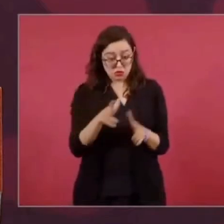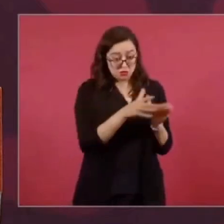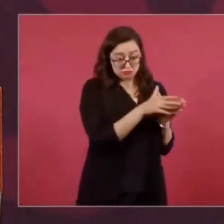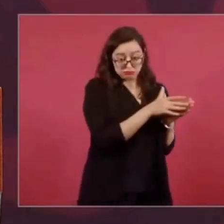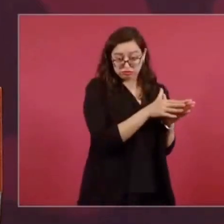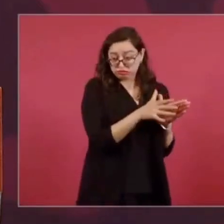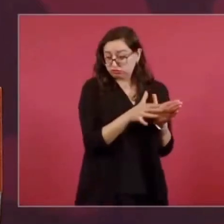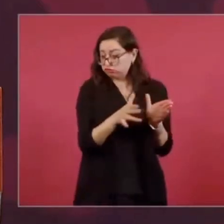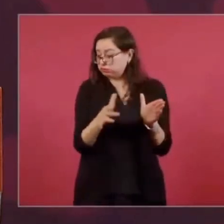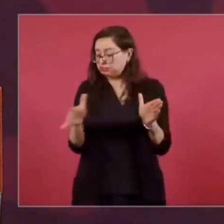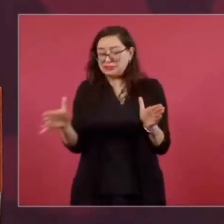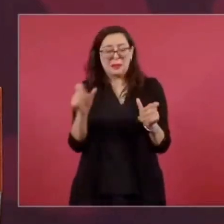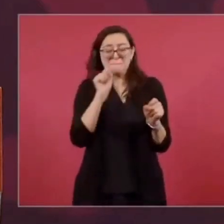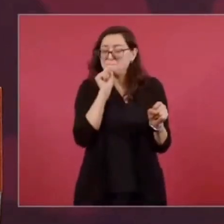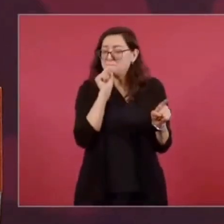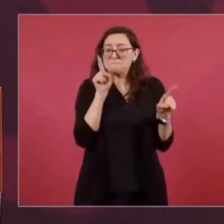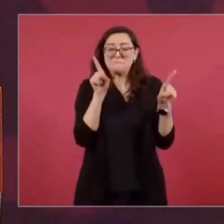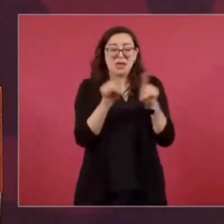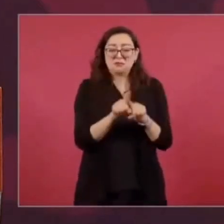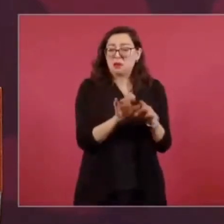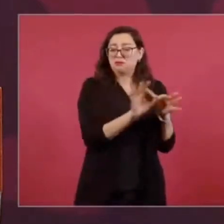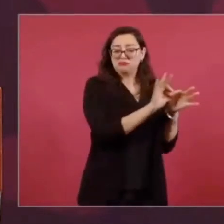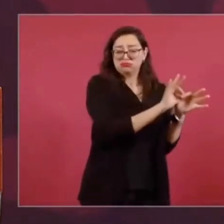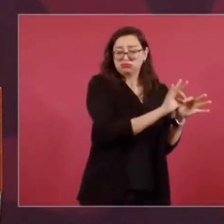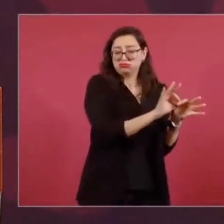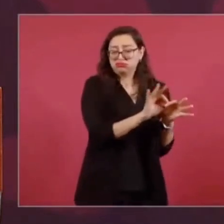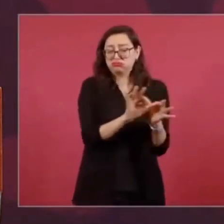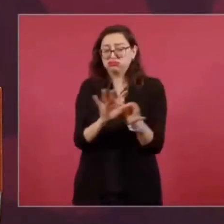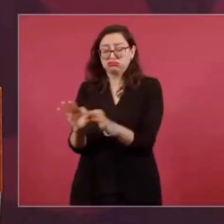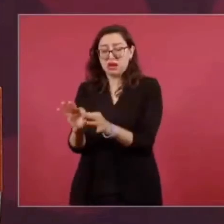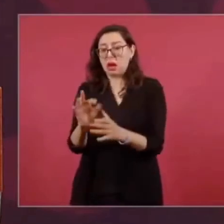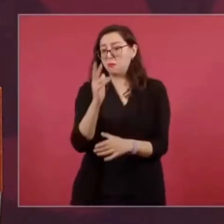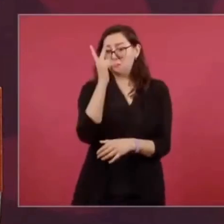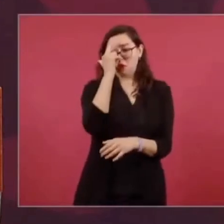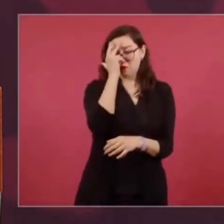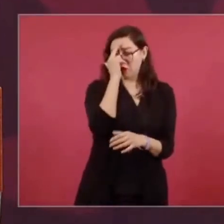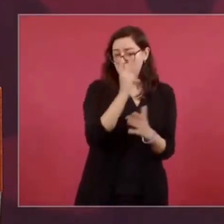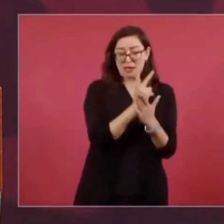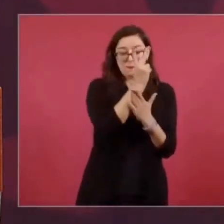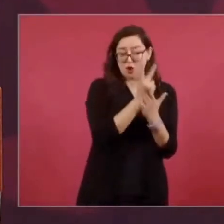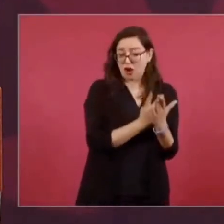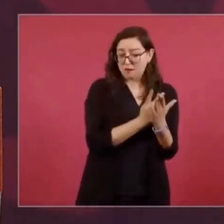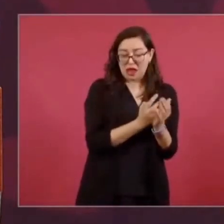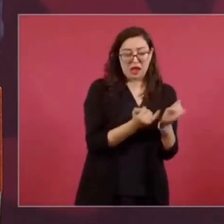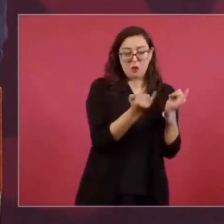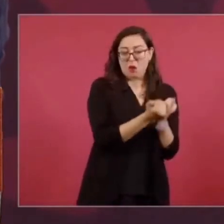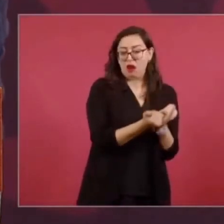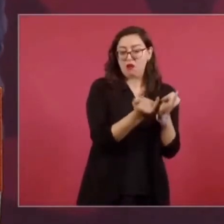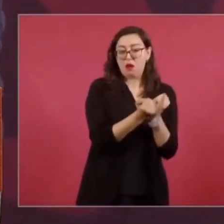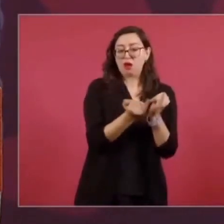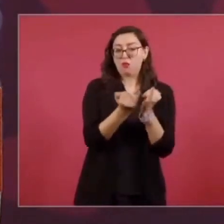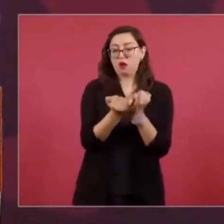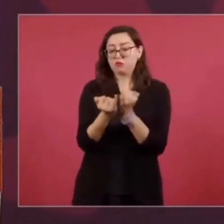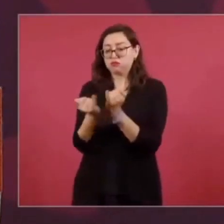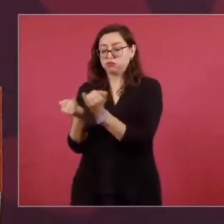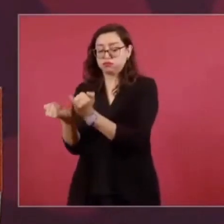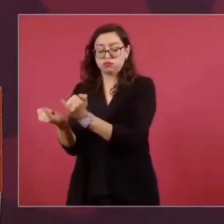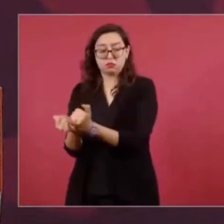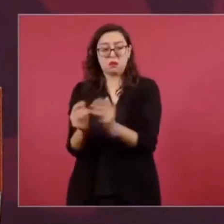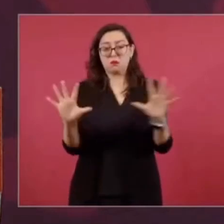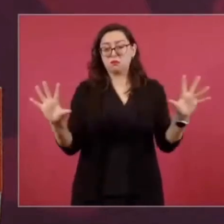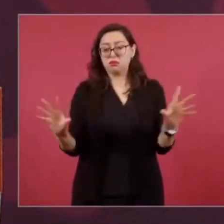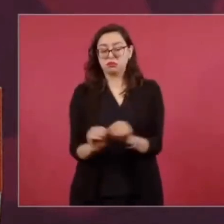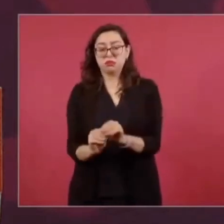es exactamente lo mismo, es una calca de la que se aplicó en los 34